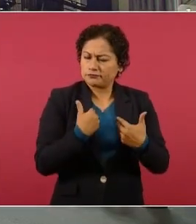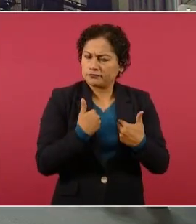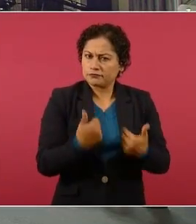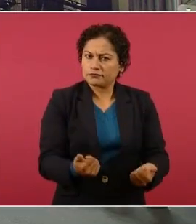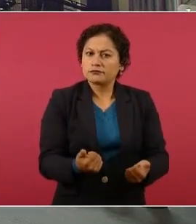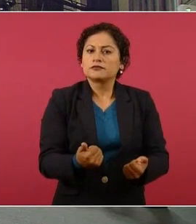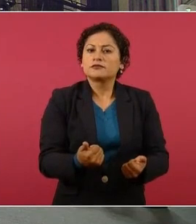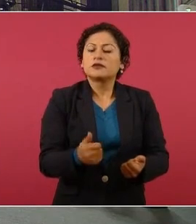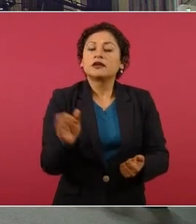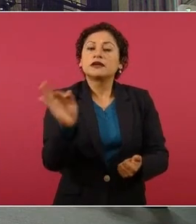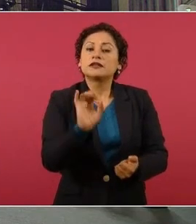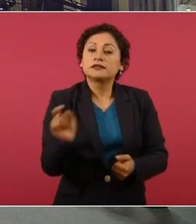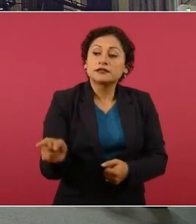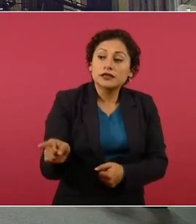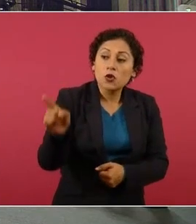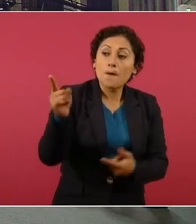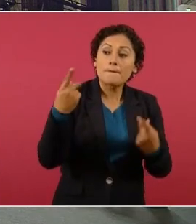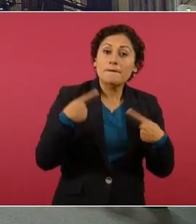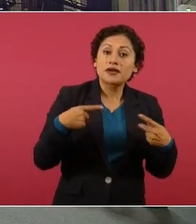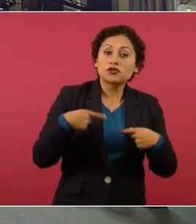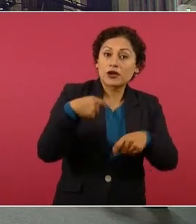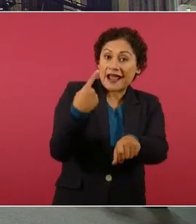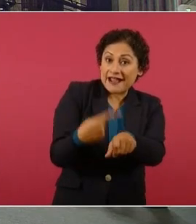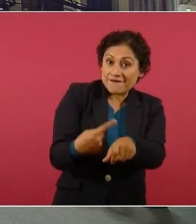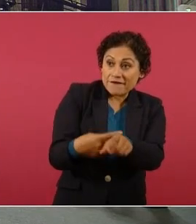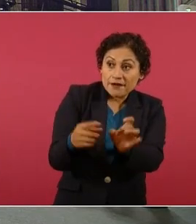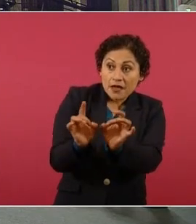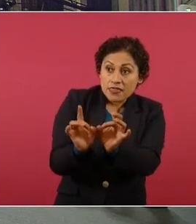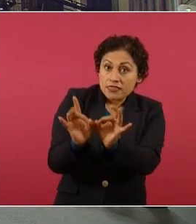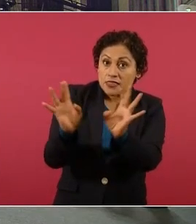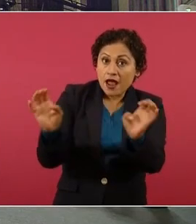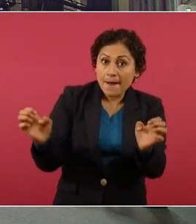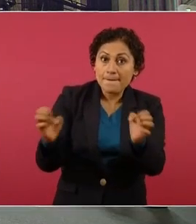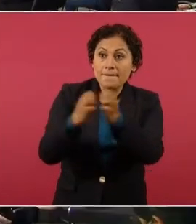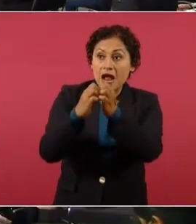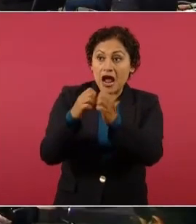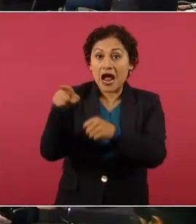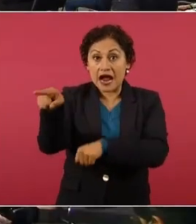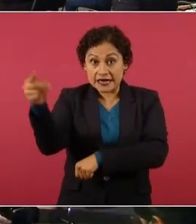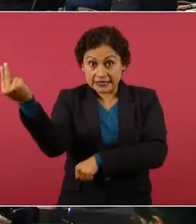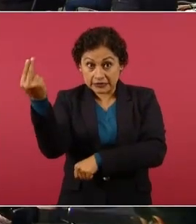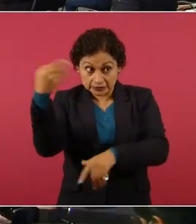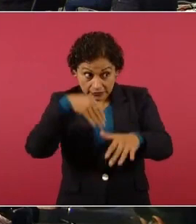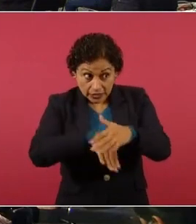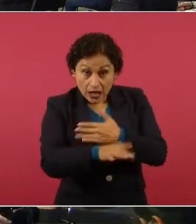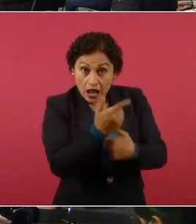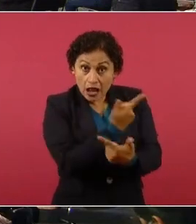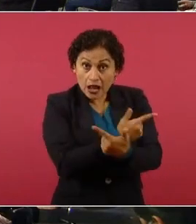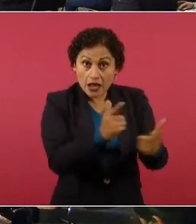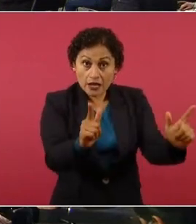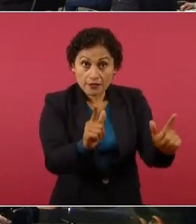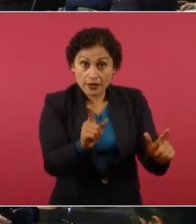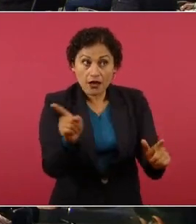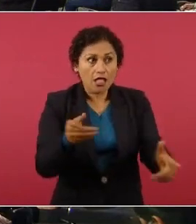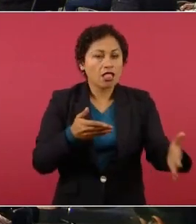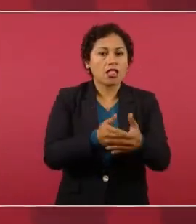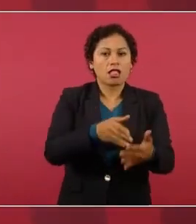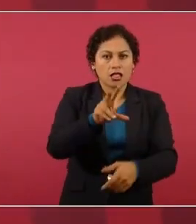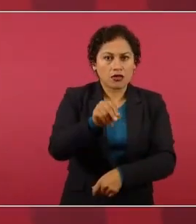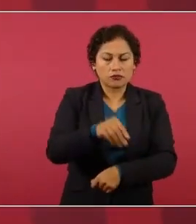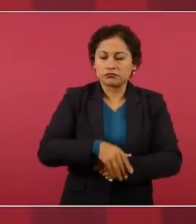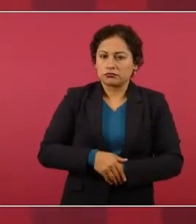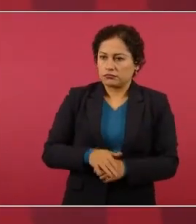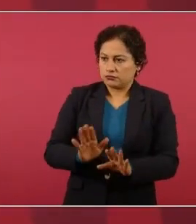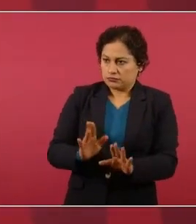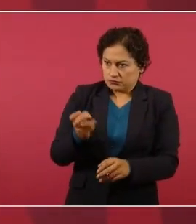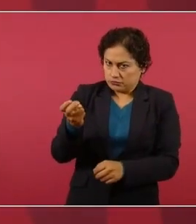esta condición requiere de una atención, no se la puede negar. No, a nadie, a nadie.